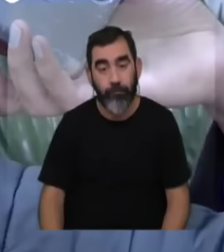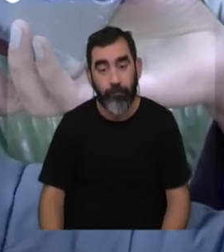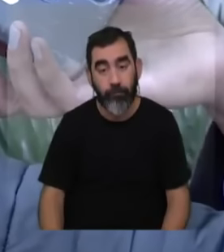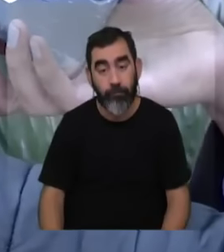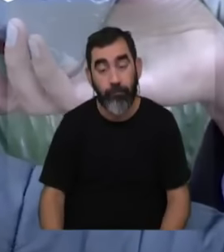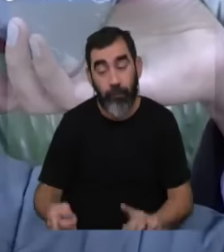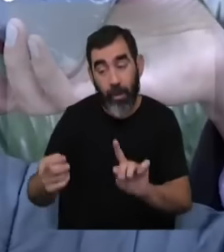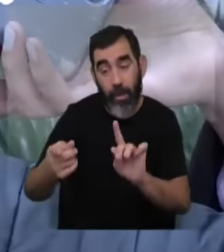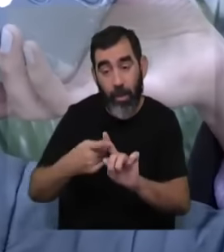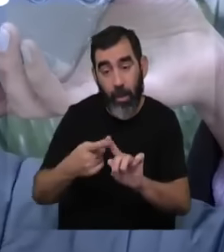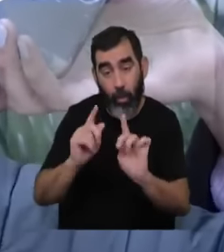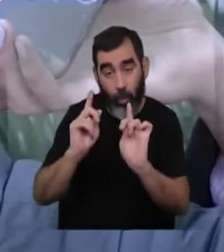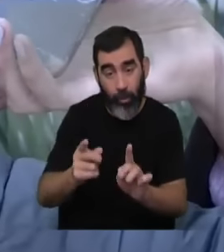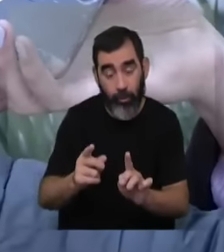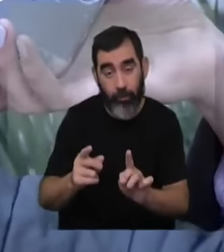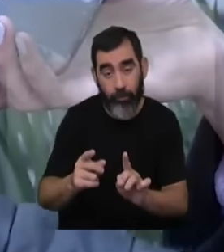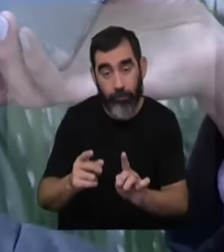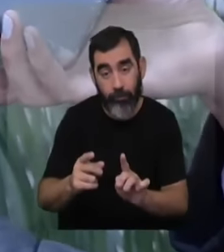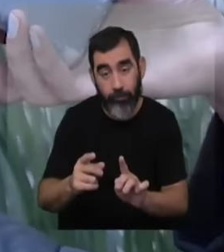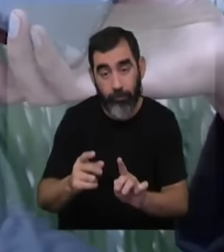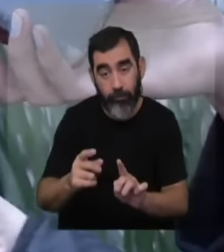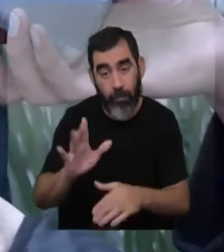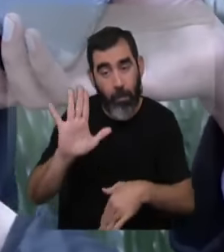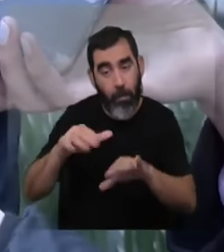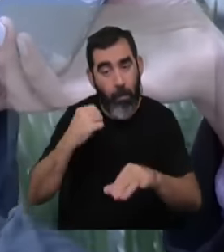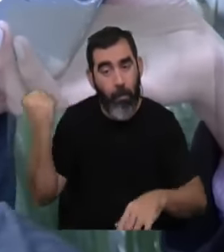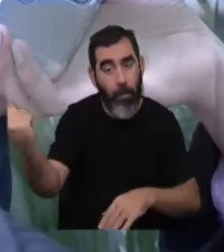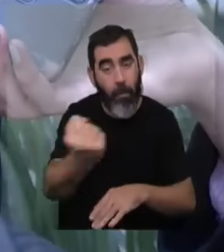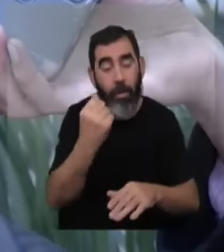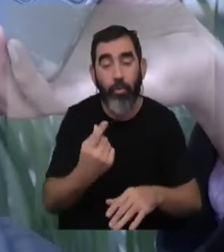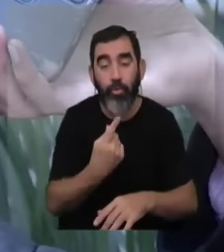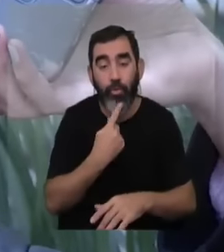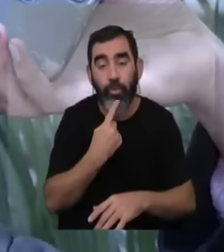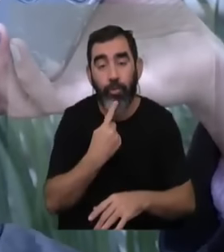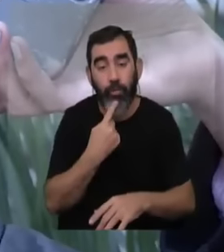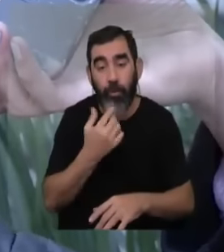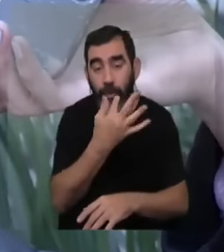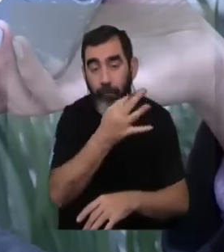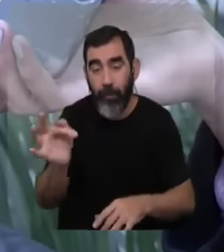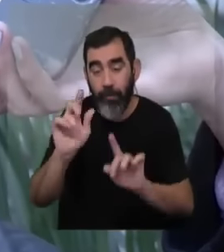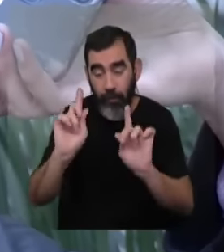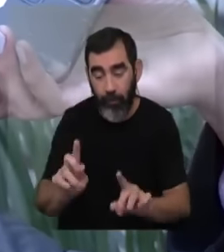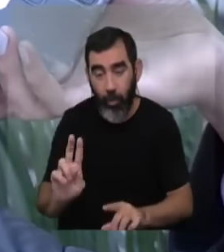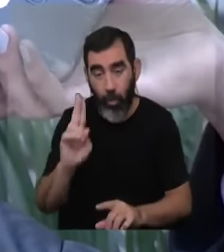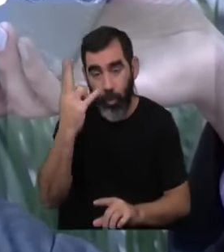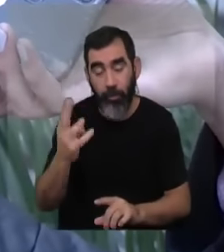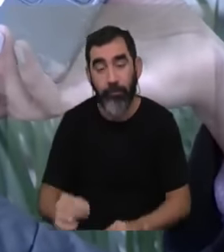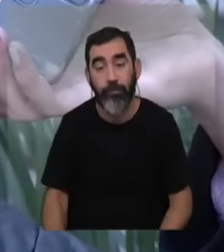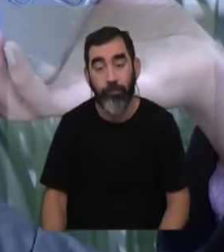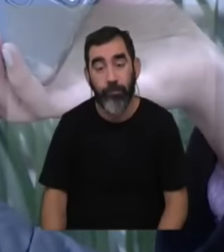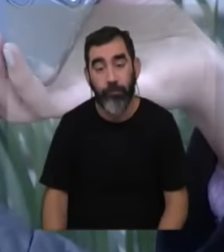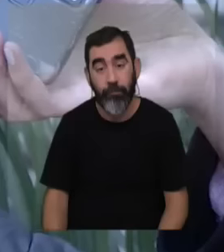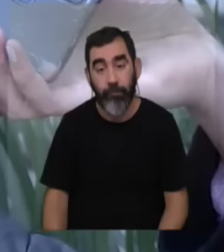decirlo este acuerdo se se le ha dado la mayor importancia política tanto en Francia como en Uruguay al punto de